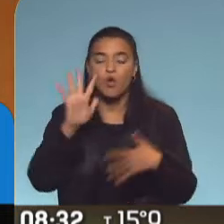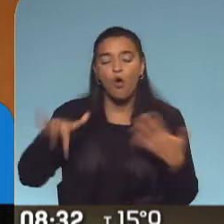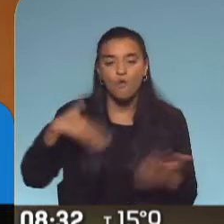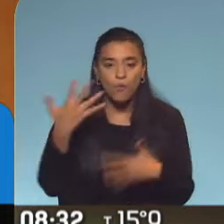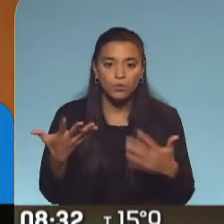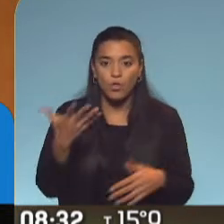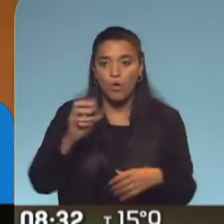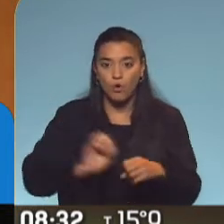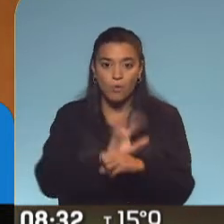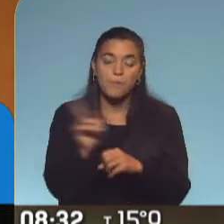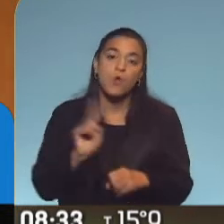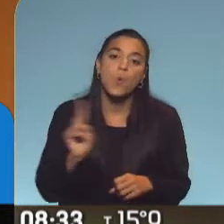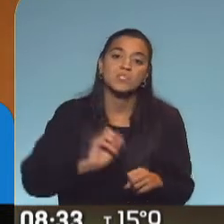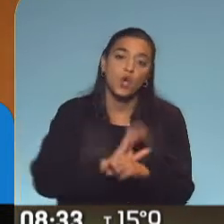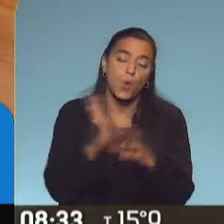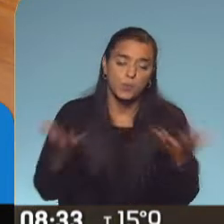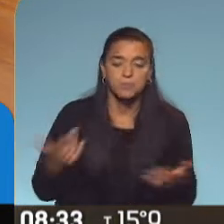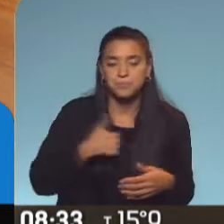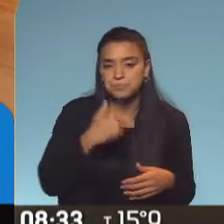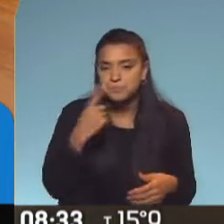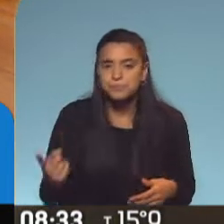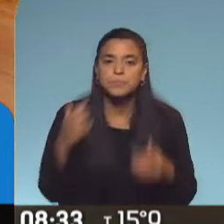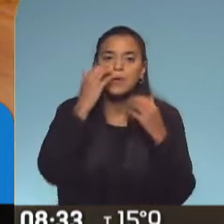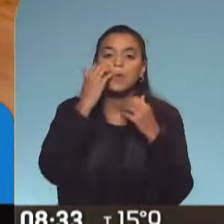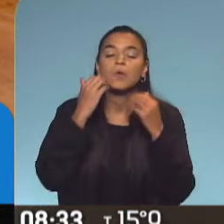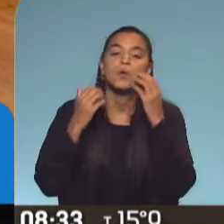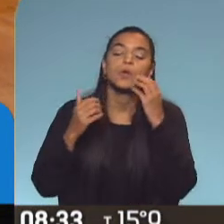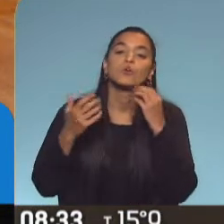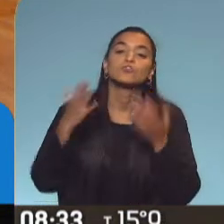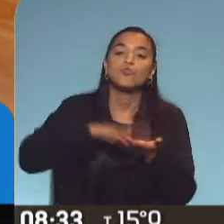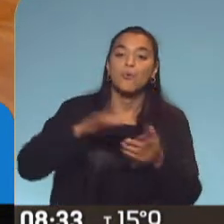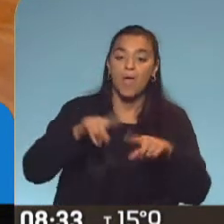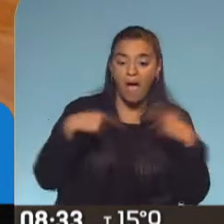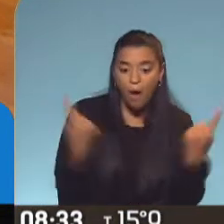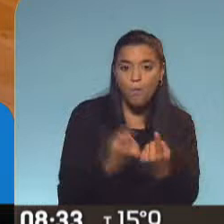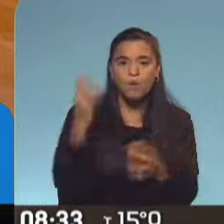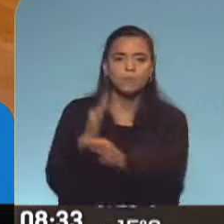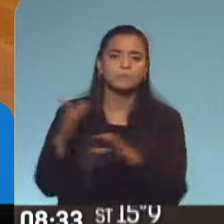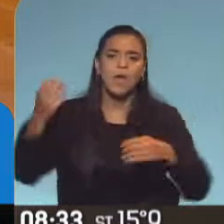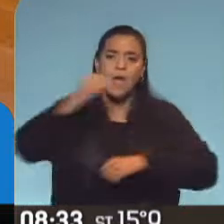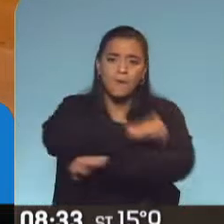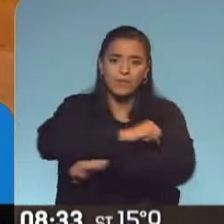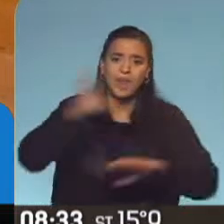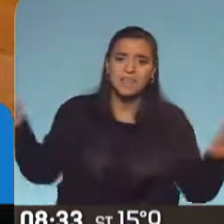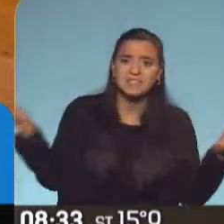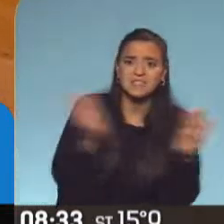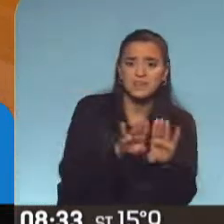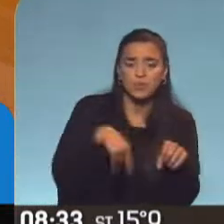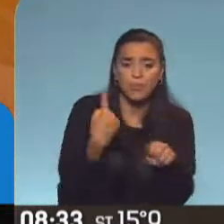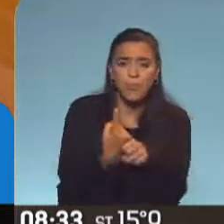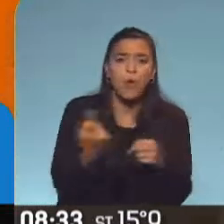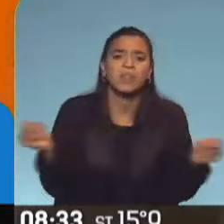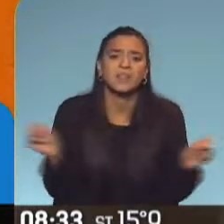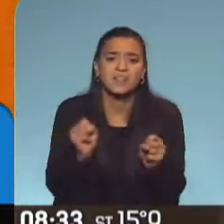y no necesariamente va a ser COVID. Consultarle eso, estructura de las escuelas y estructura de las aulas. No se pueden cerrar las ventanas, comienzan las bajas